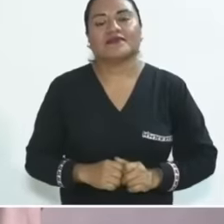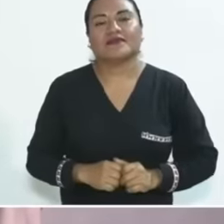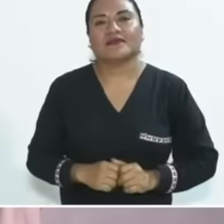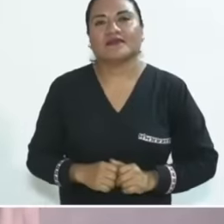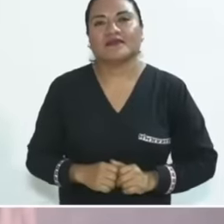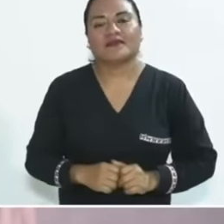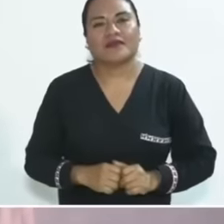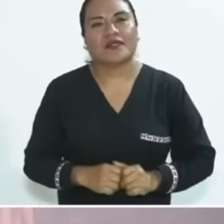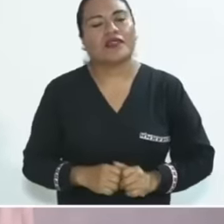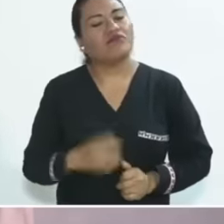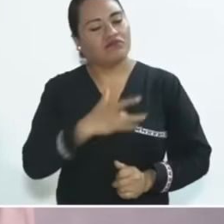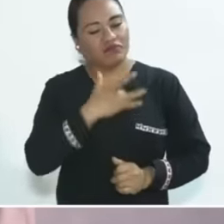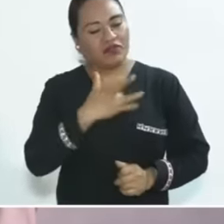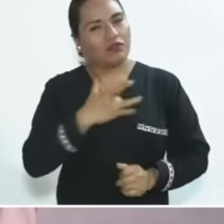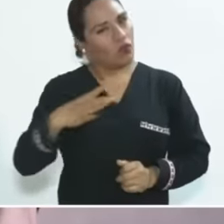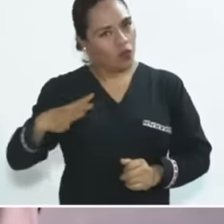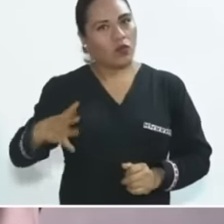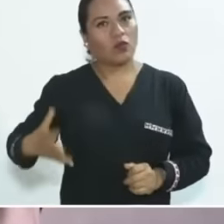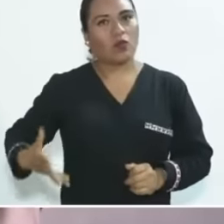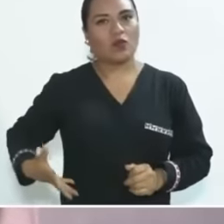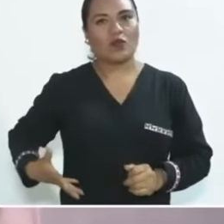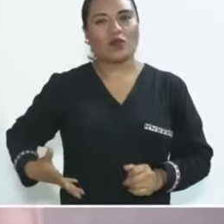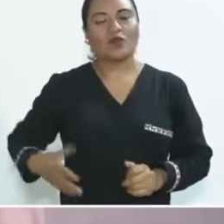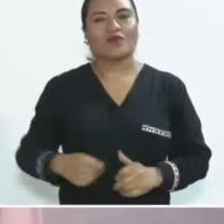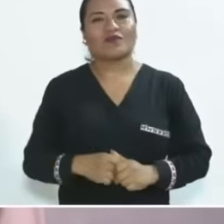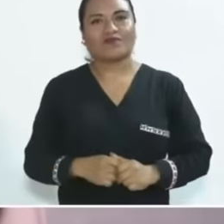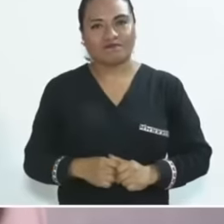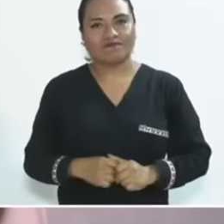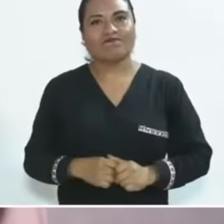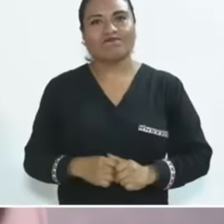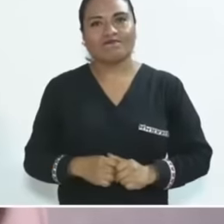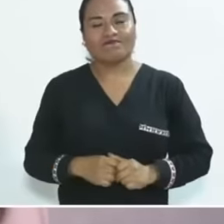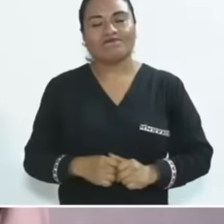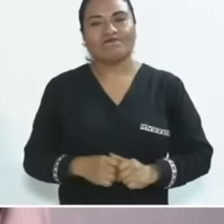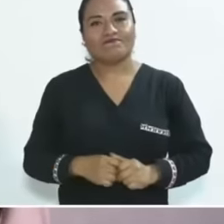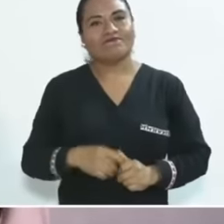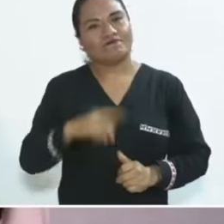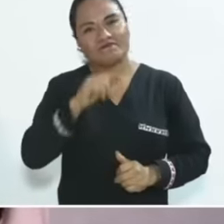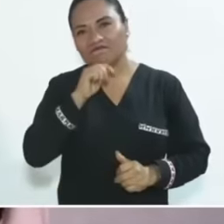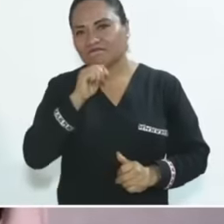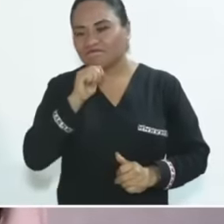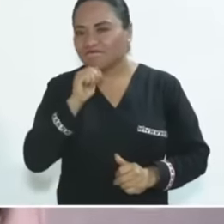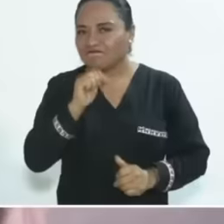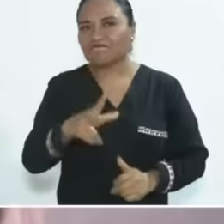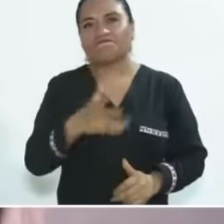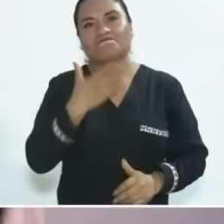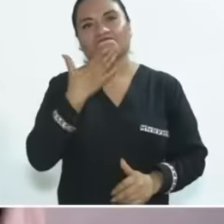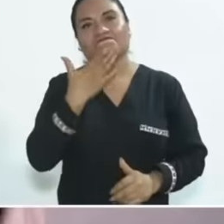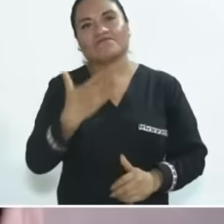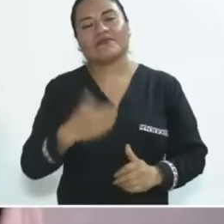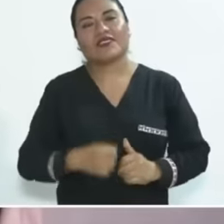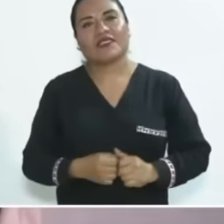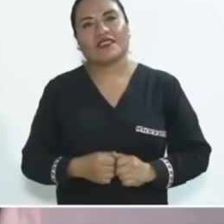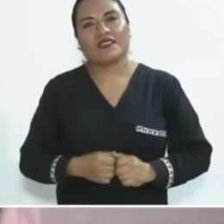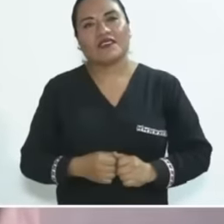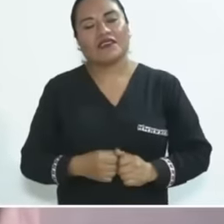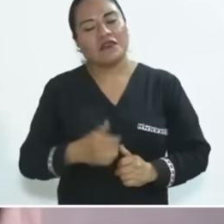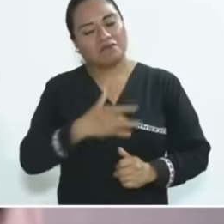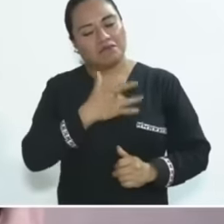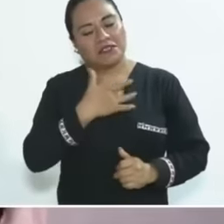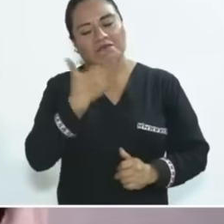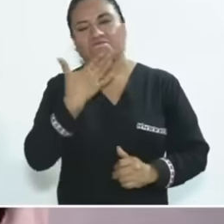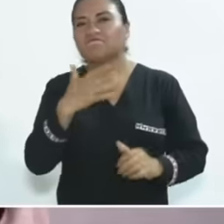Es un orgullo y también nos da mucha